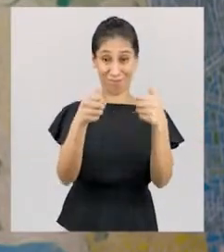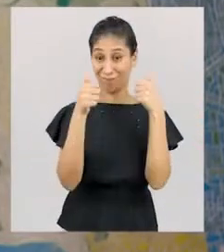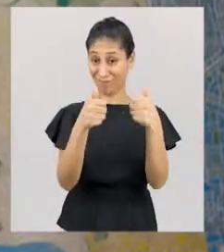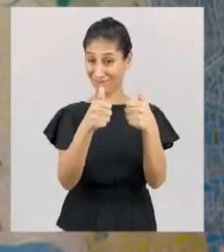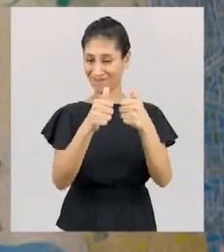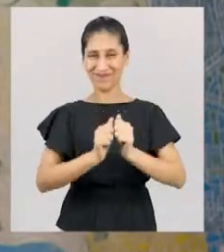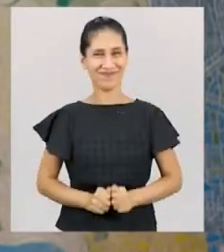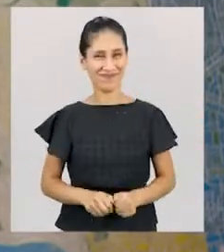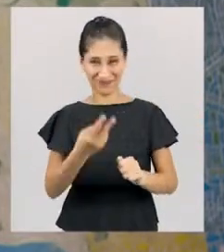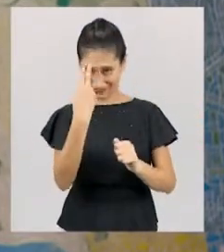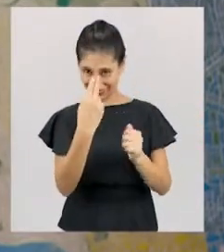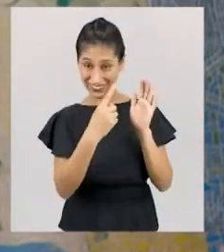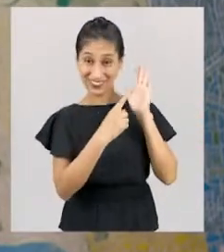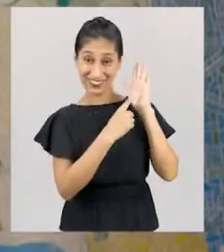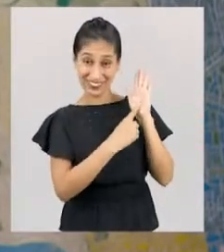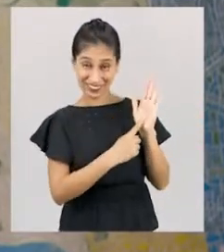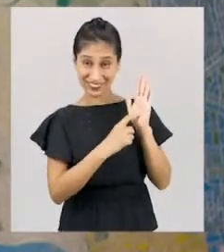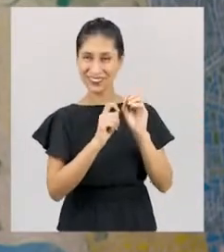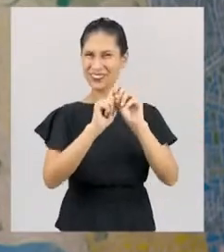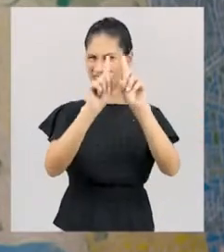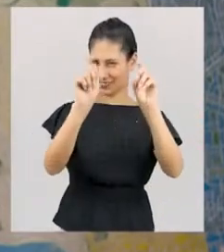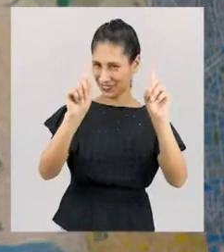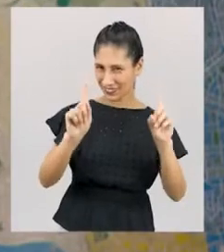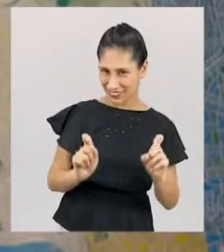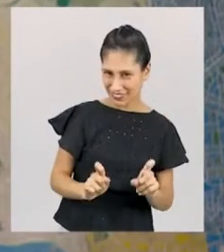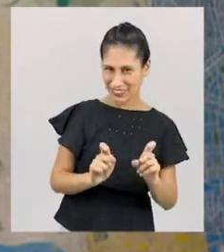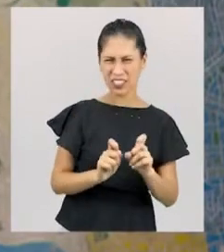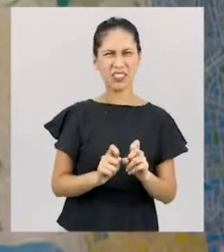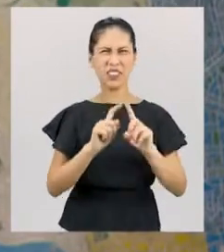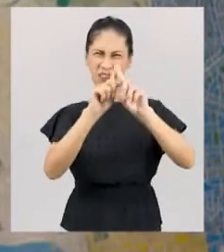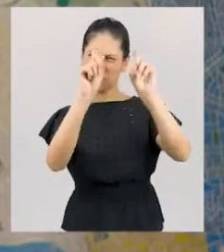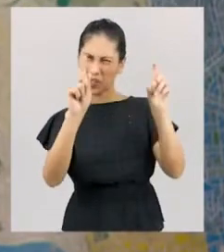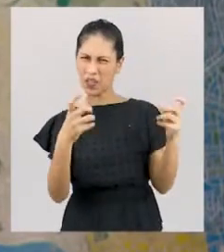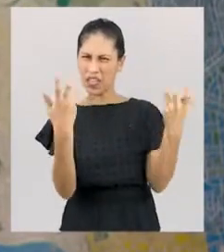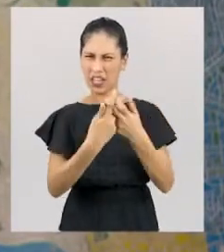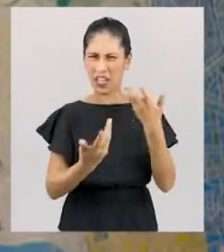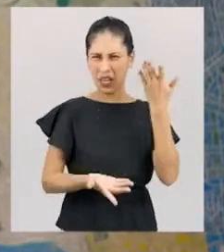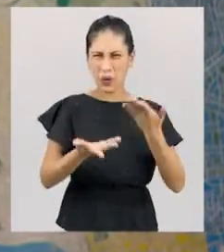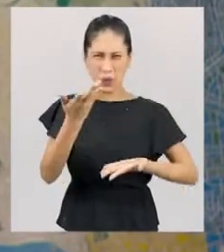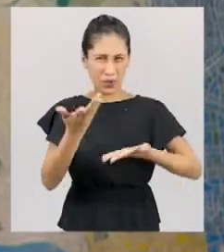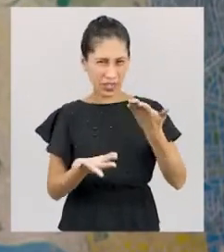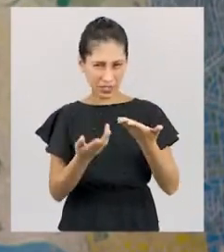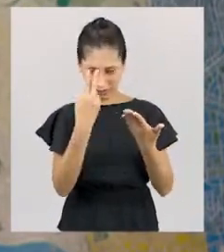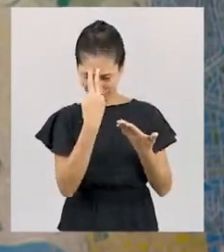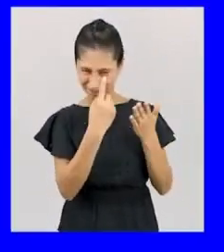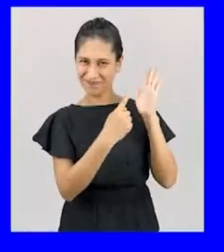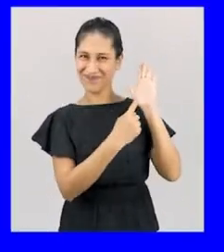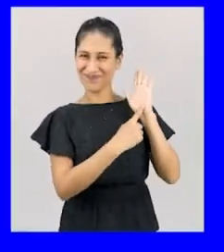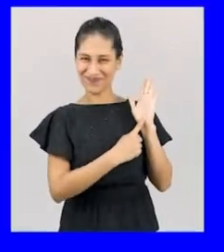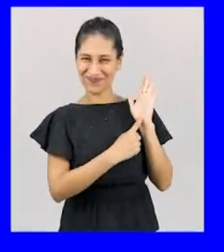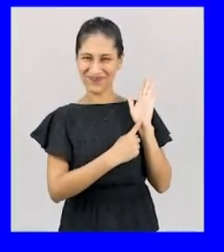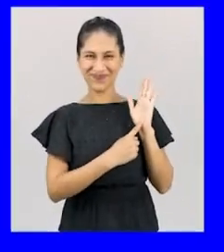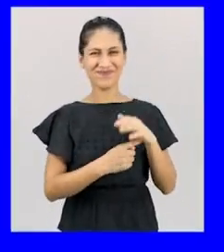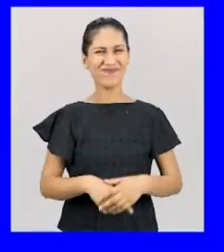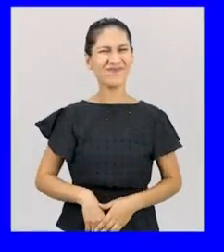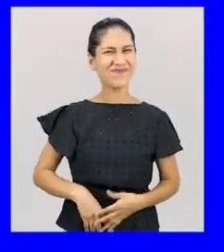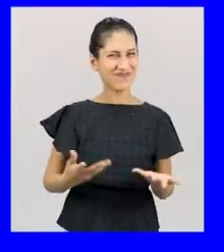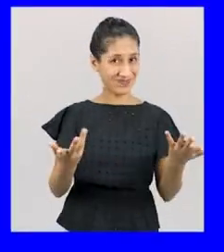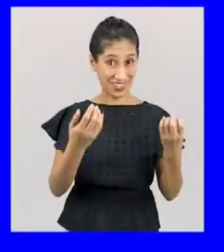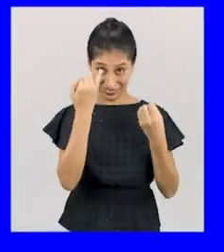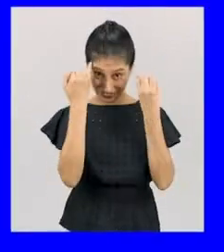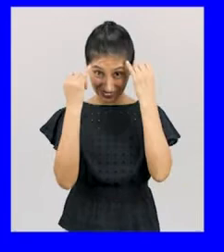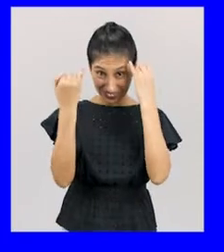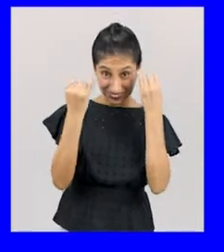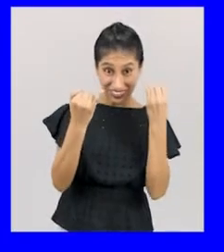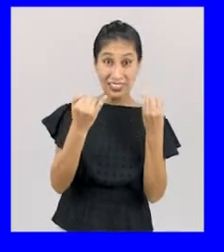interés. Veamos las interrogantes y al mismo tiempo te indicaré qué tipo de pregunta es. ¿Qué idea resume mejor el